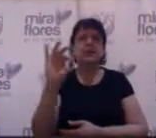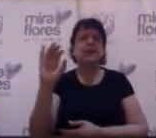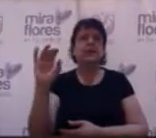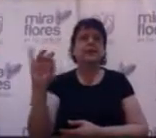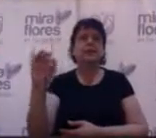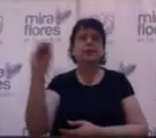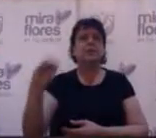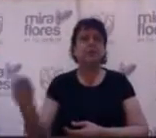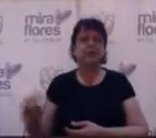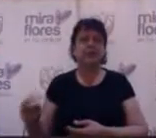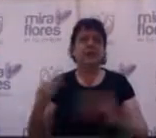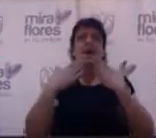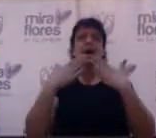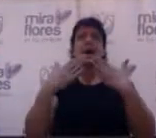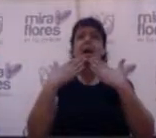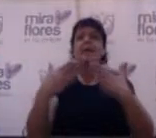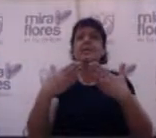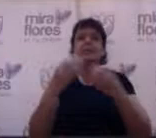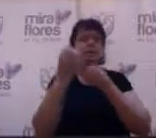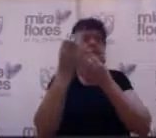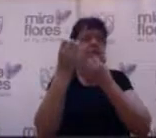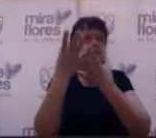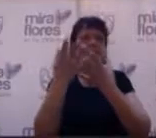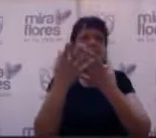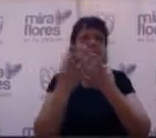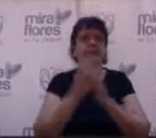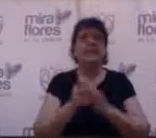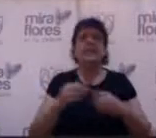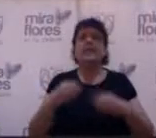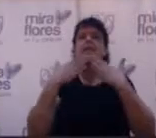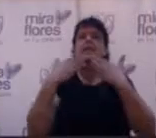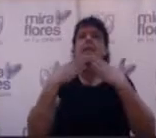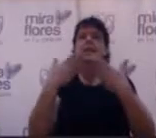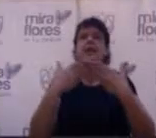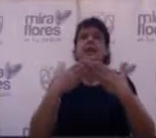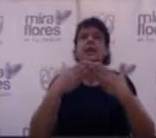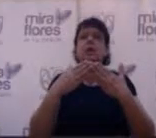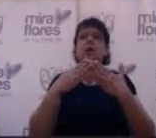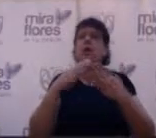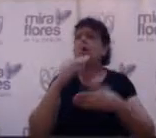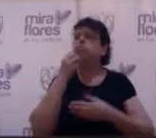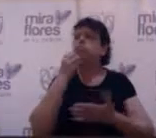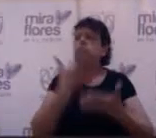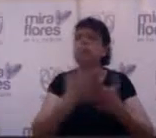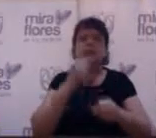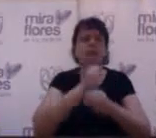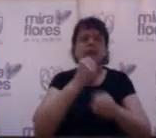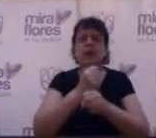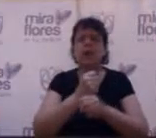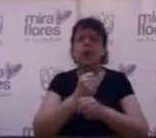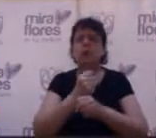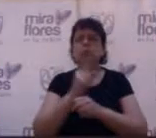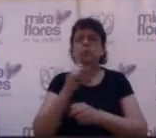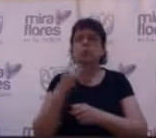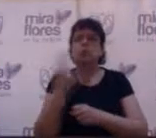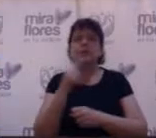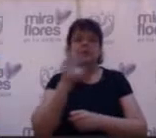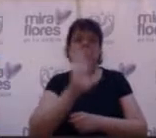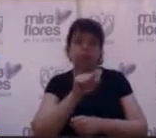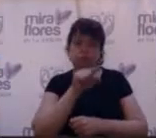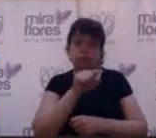la información y también agradezco por el buen trabajo tanto de su área como de todas las áreas de la municipalidad que